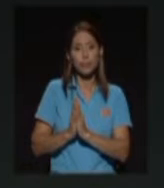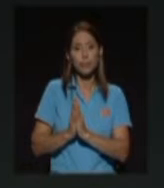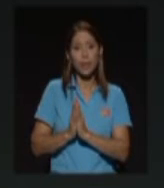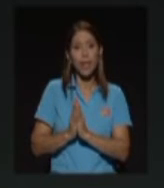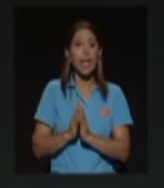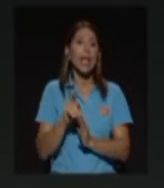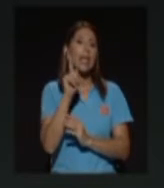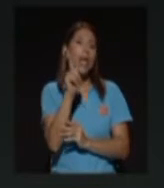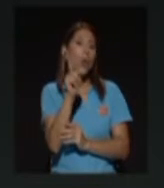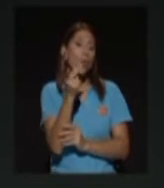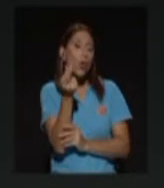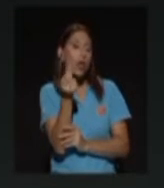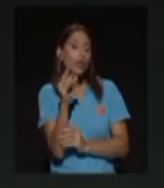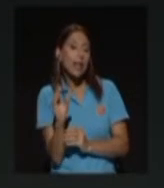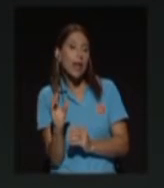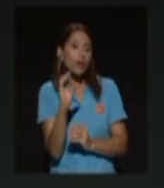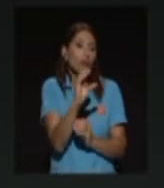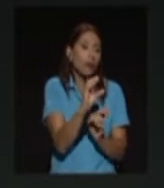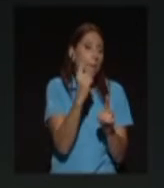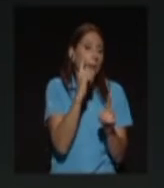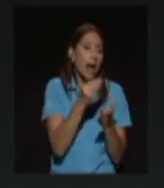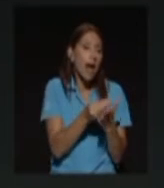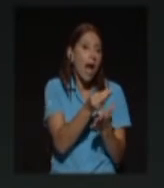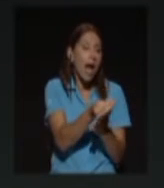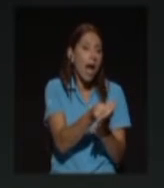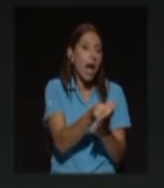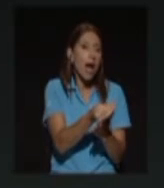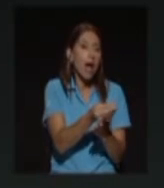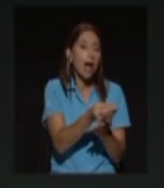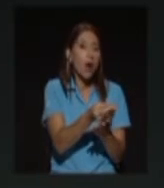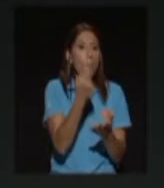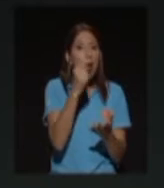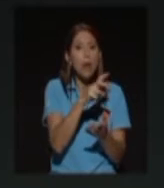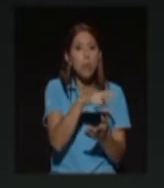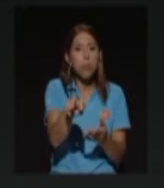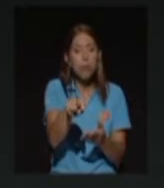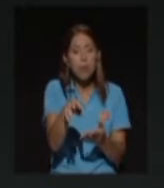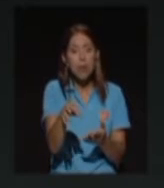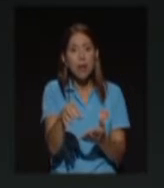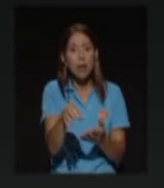una de las dietas fuera dedicada se diera